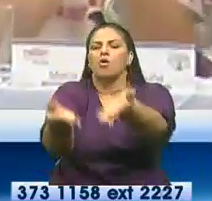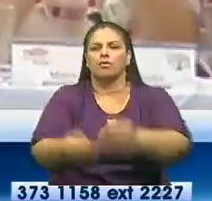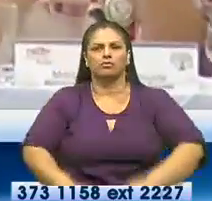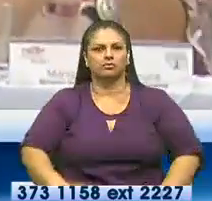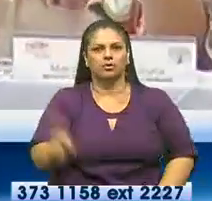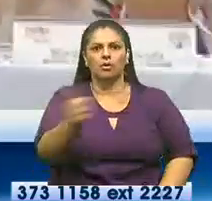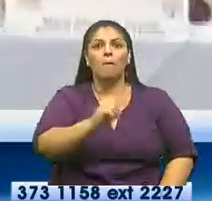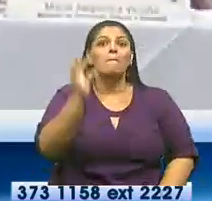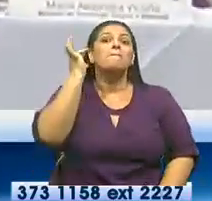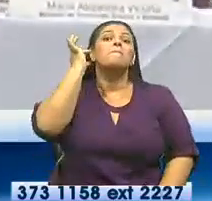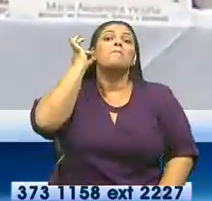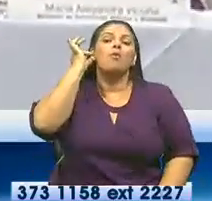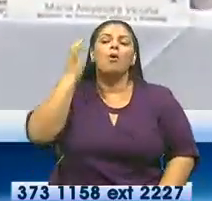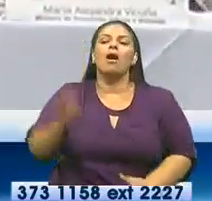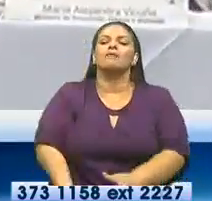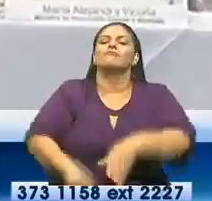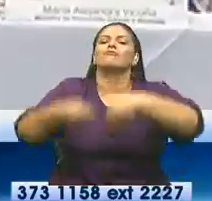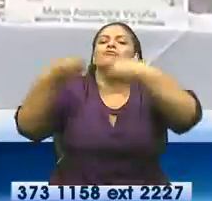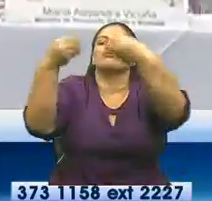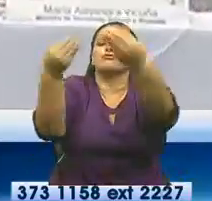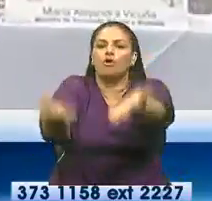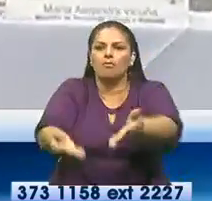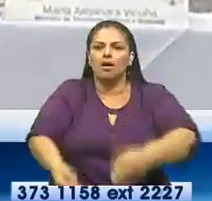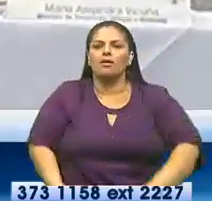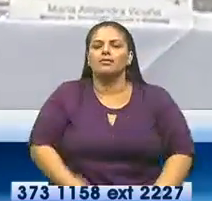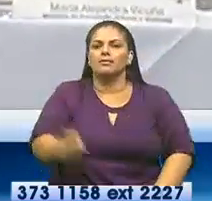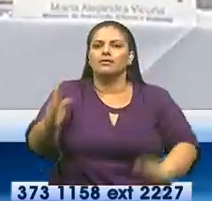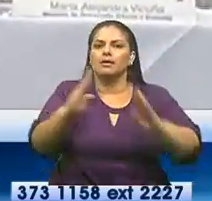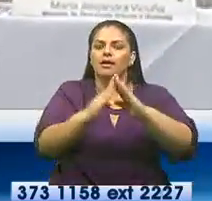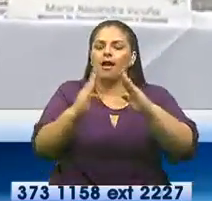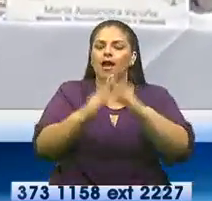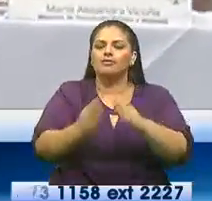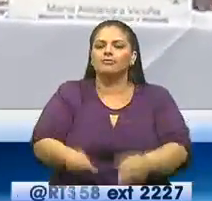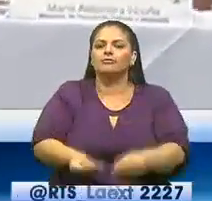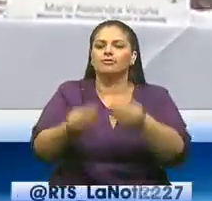las mujeres, a las esposas.